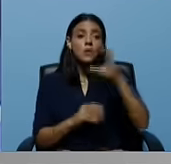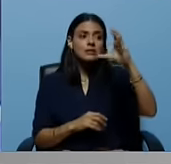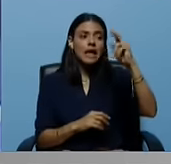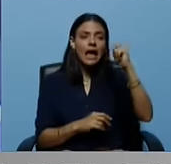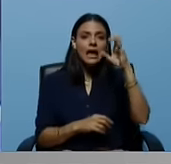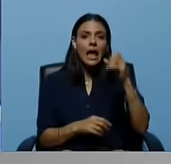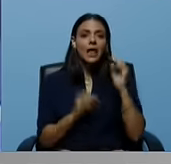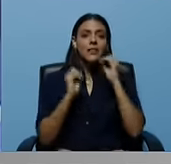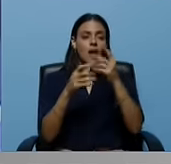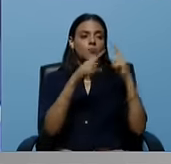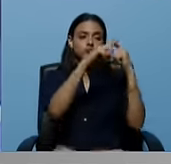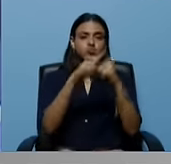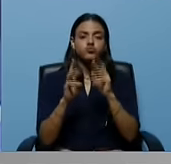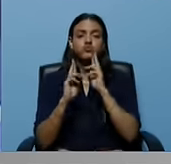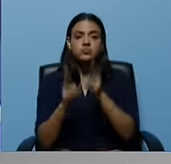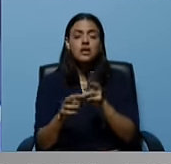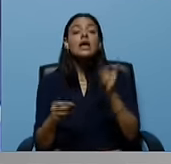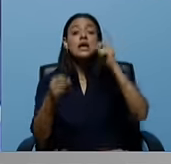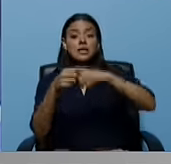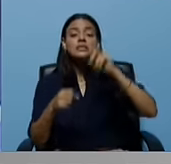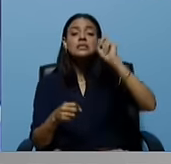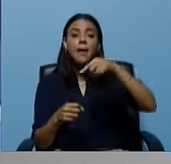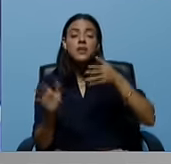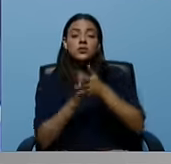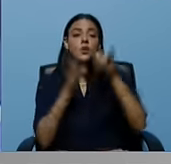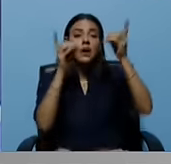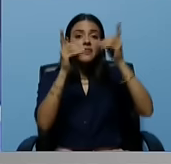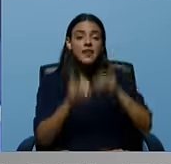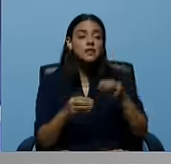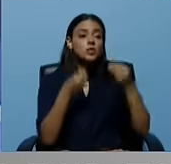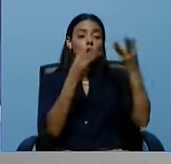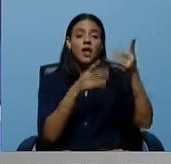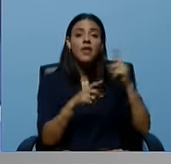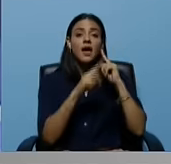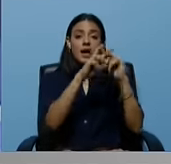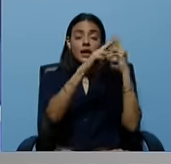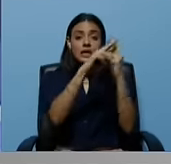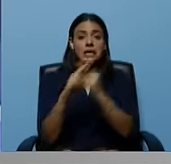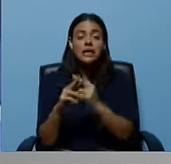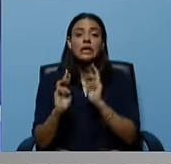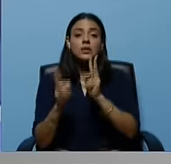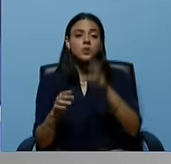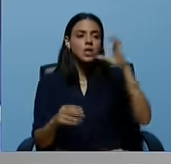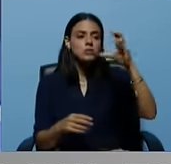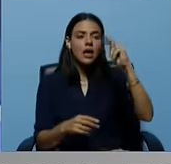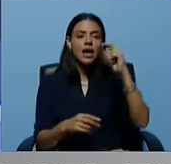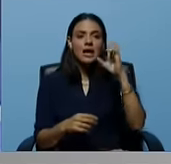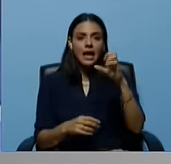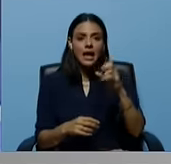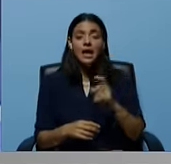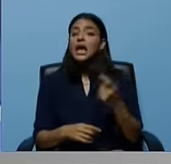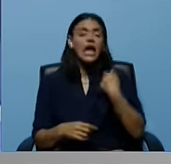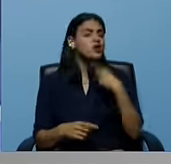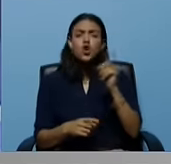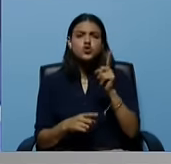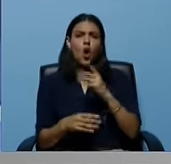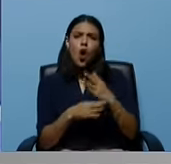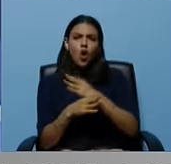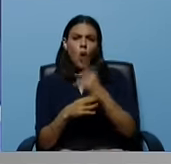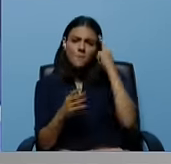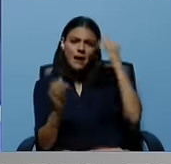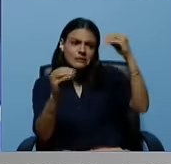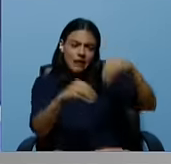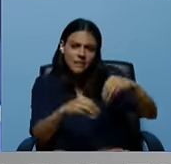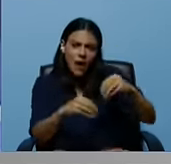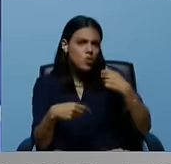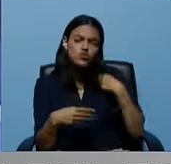Electoral, repito, incluyendo la precitada sentencia de la Sala Electoral, que aunque no la comparto, y eso